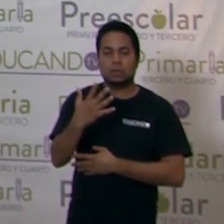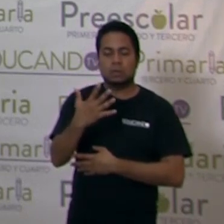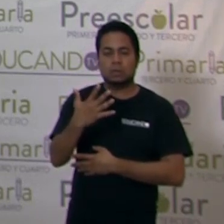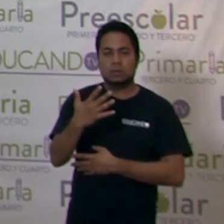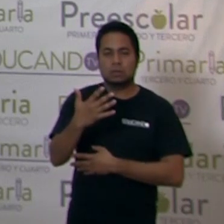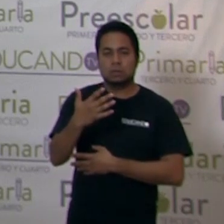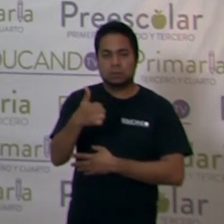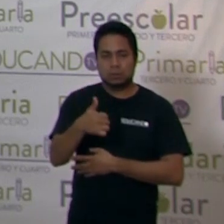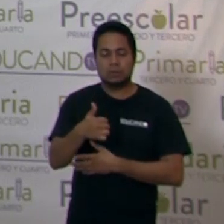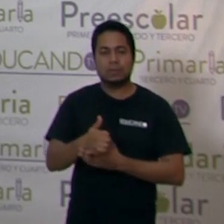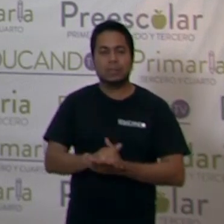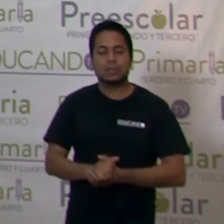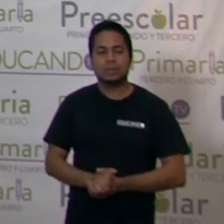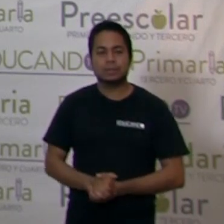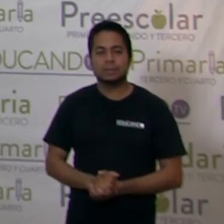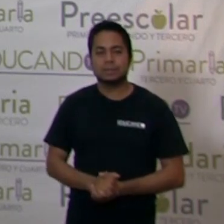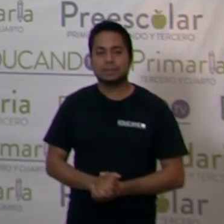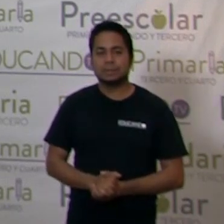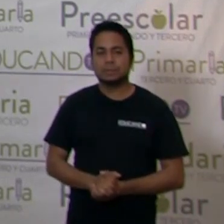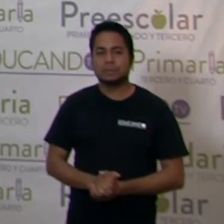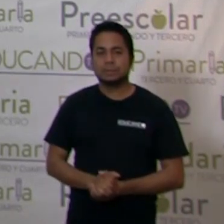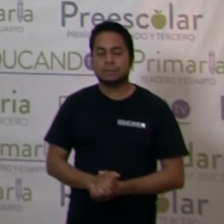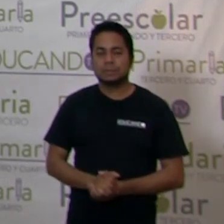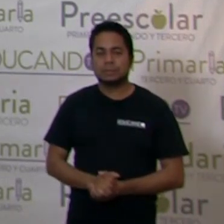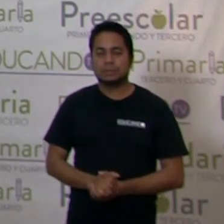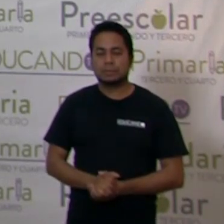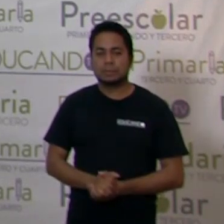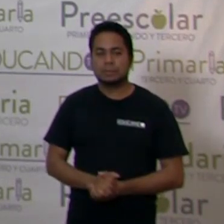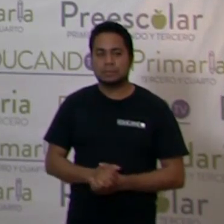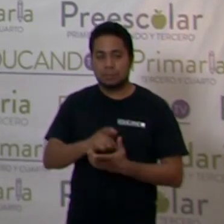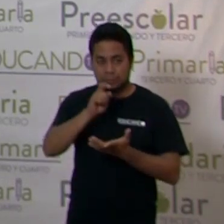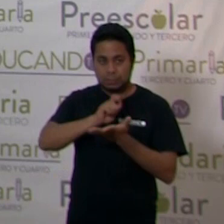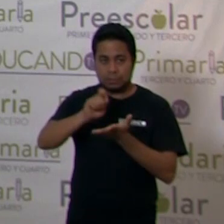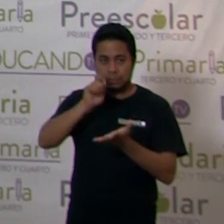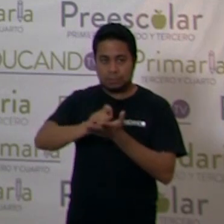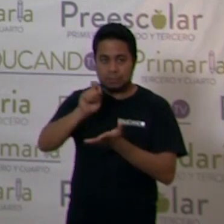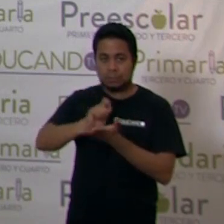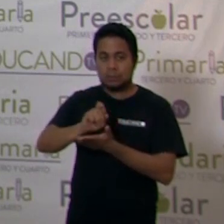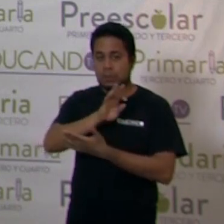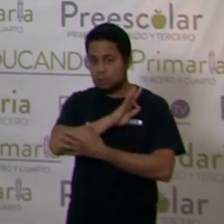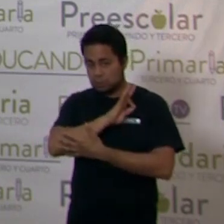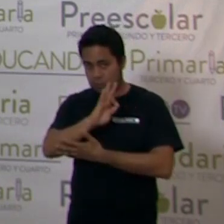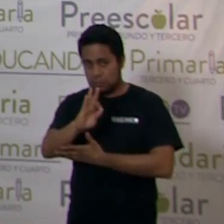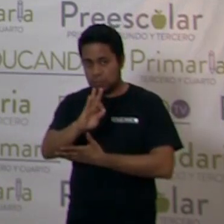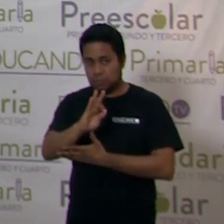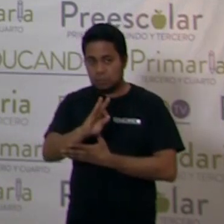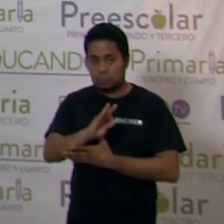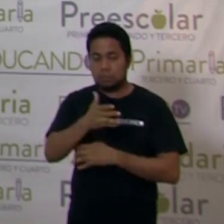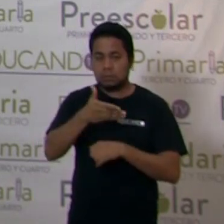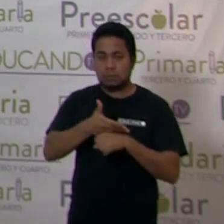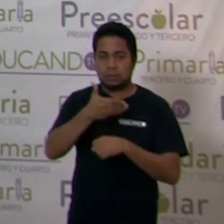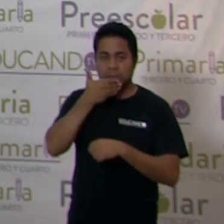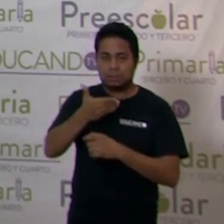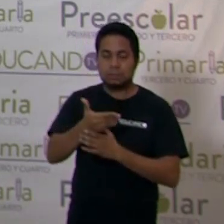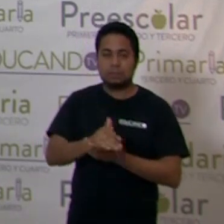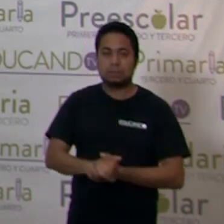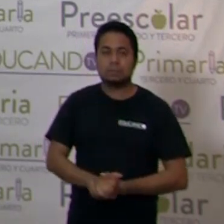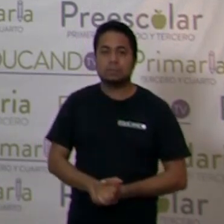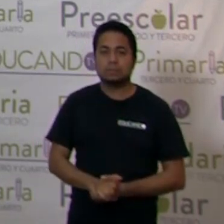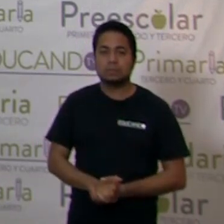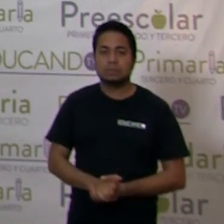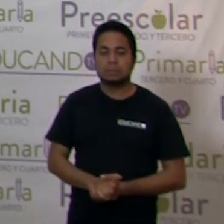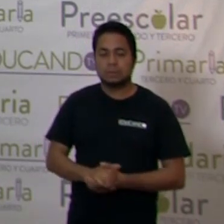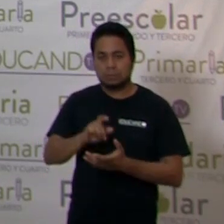cco y seis lo anotamos perfecto vamos a